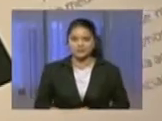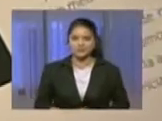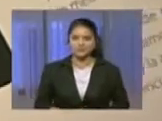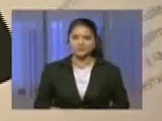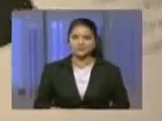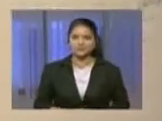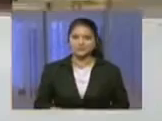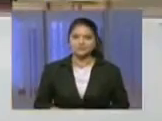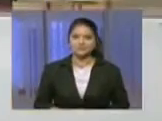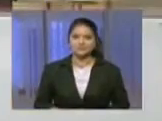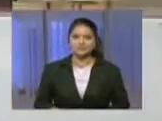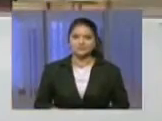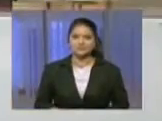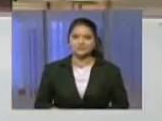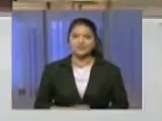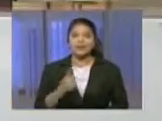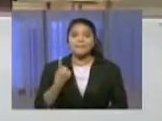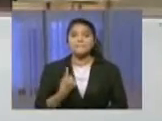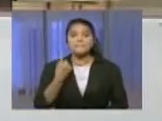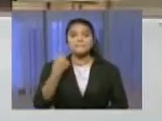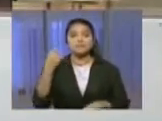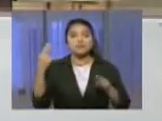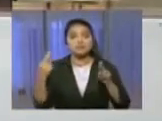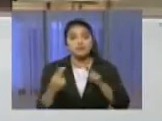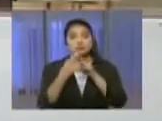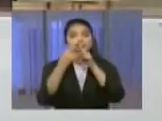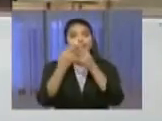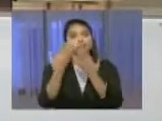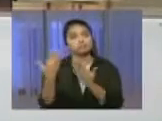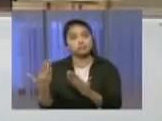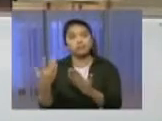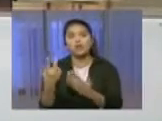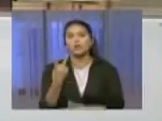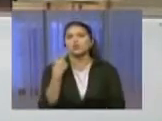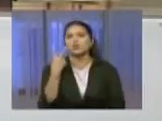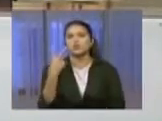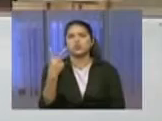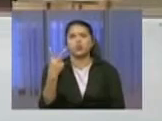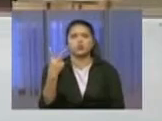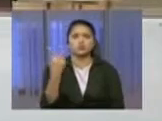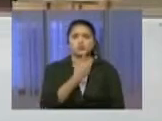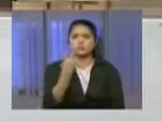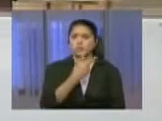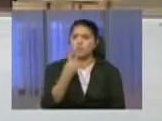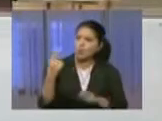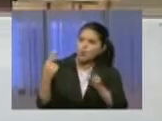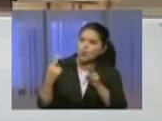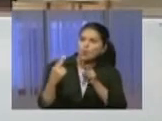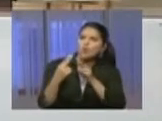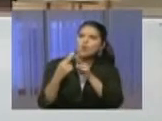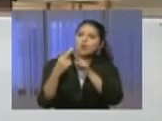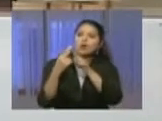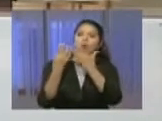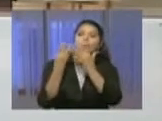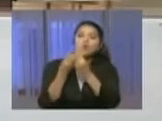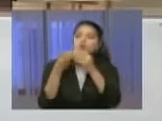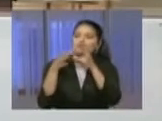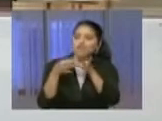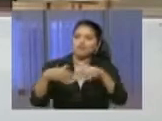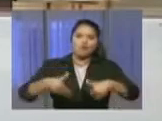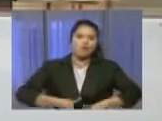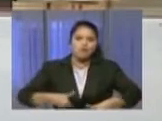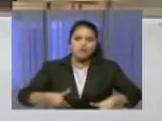1994 el primer encuentro de los dos gigantes que iban a unir su fuerza de